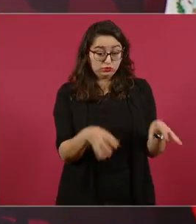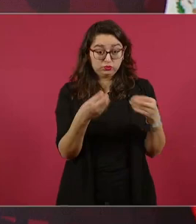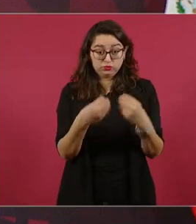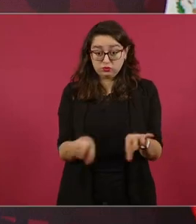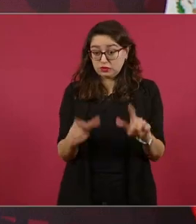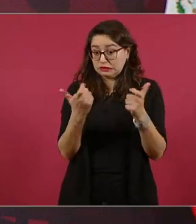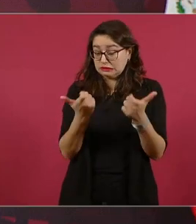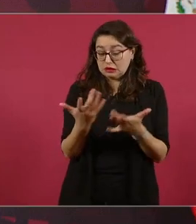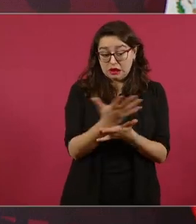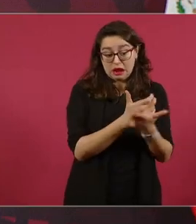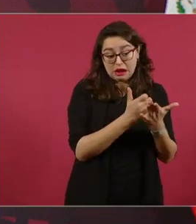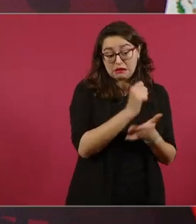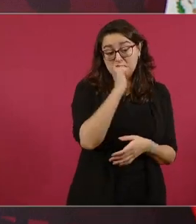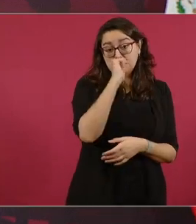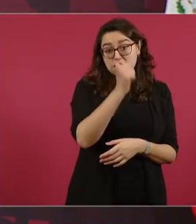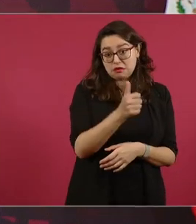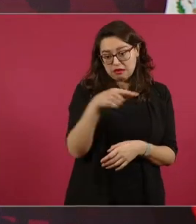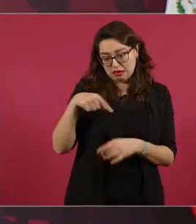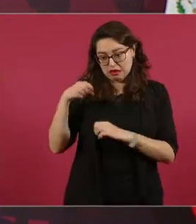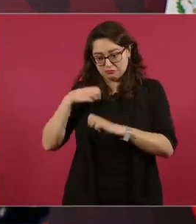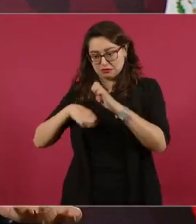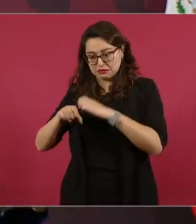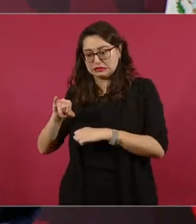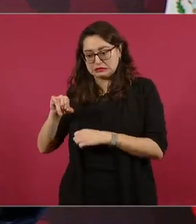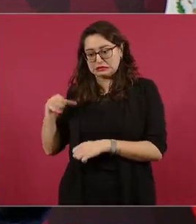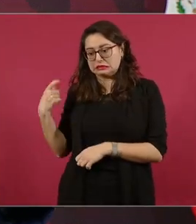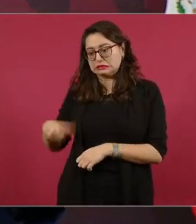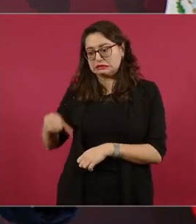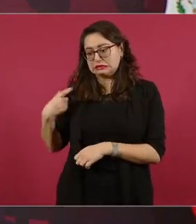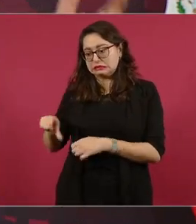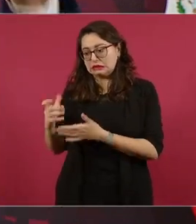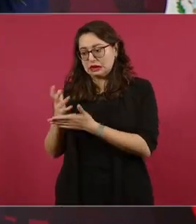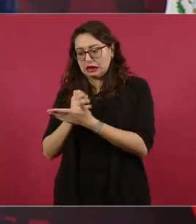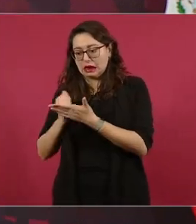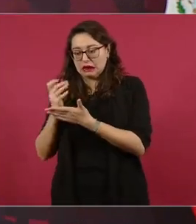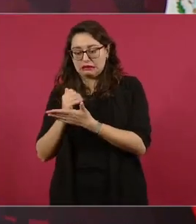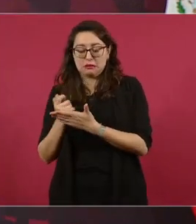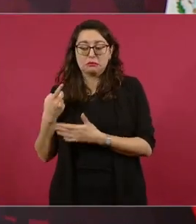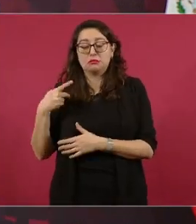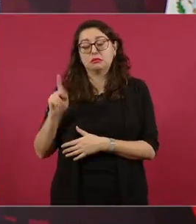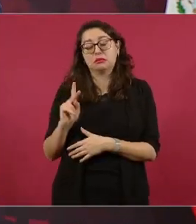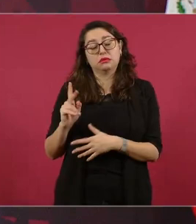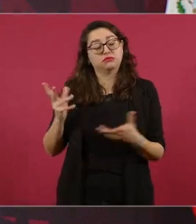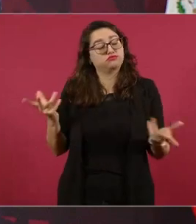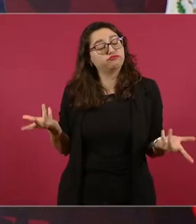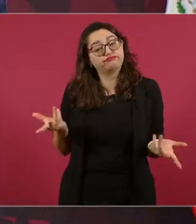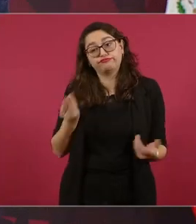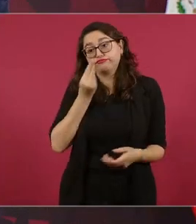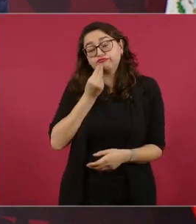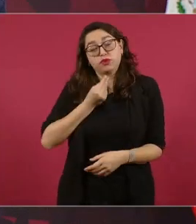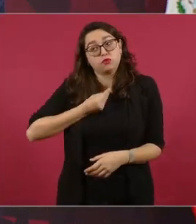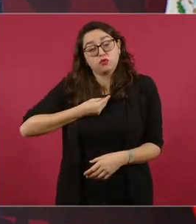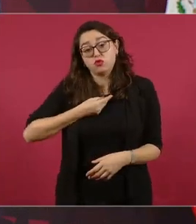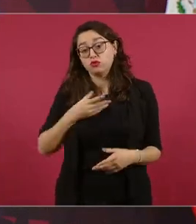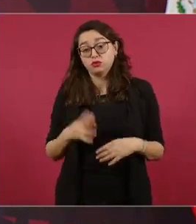no hay utilidad. Entonces, se une todo, la que gana